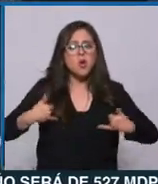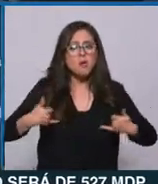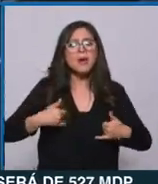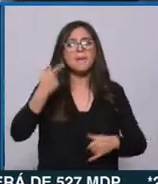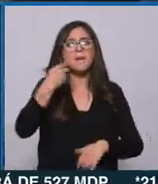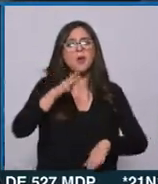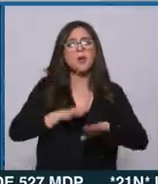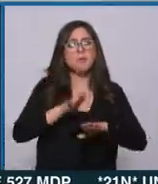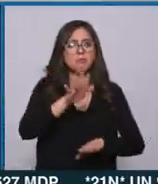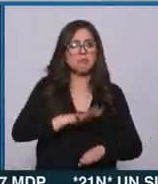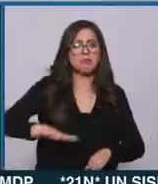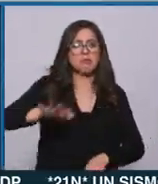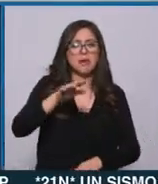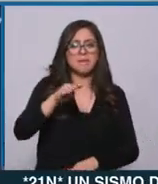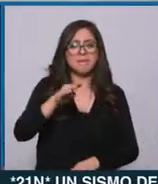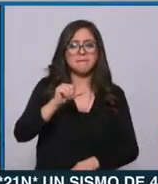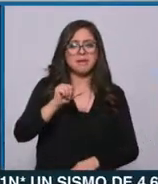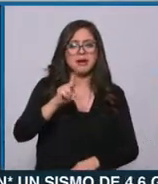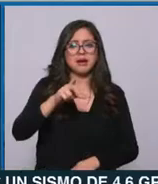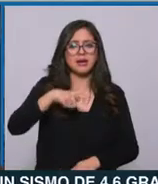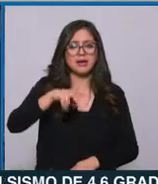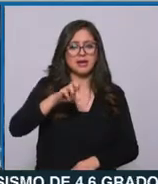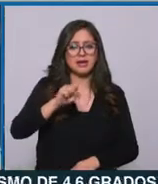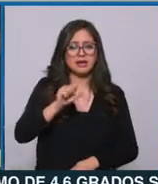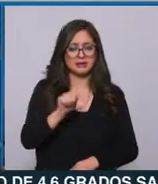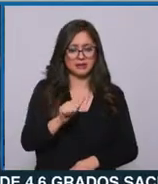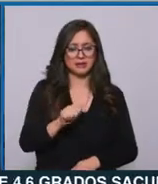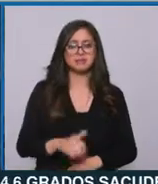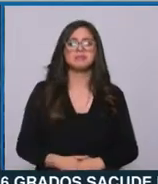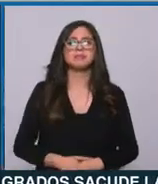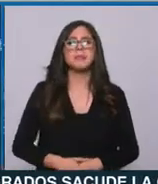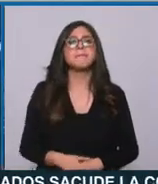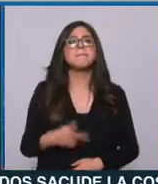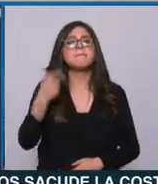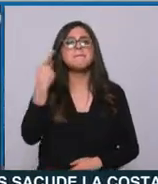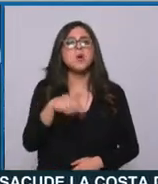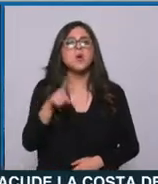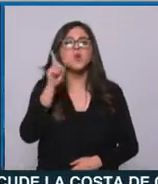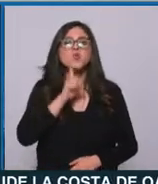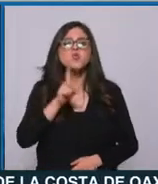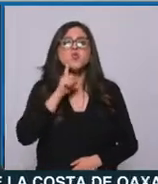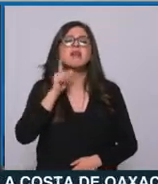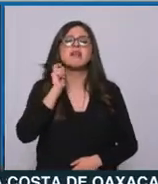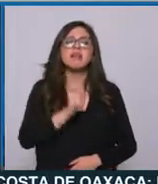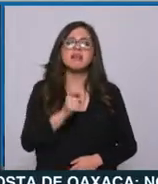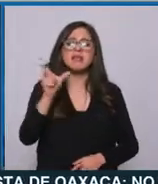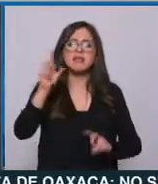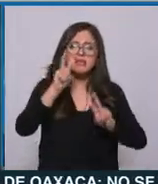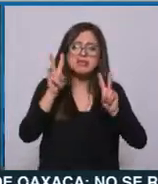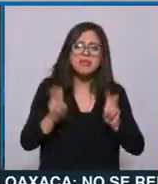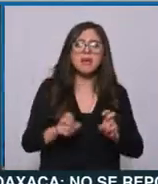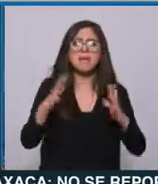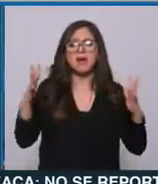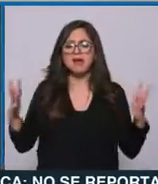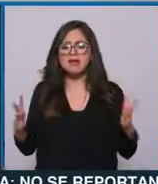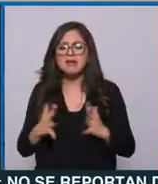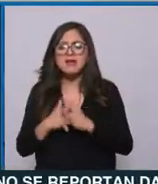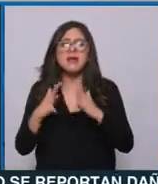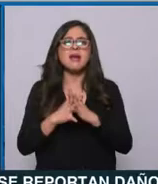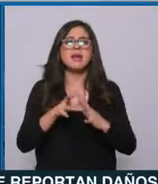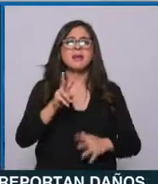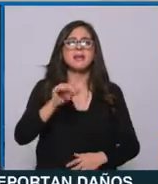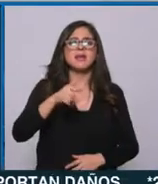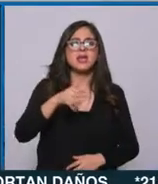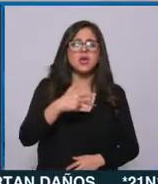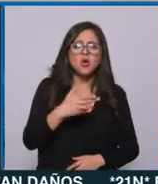Y hablando precisamente de las mujeres en el papel de la guerra de los vikingos y de toda la ideología alrededor de